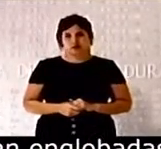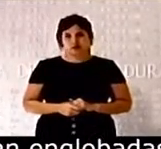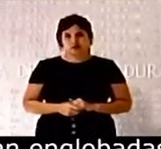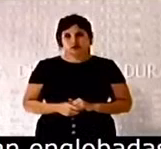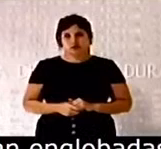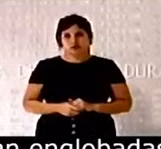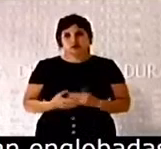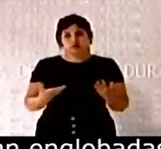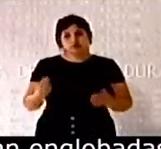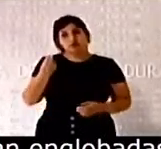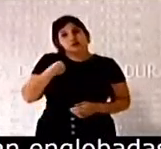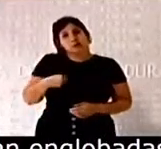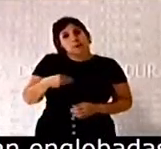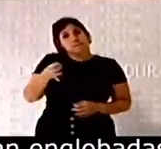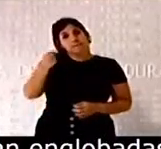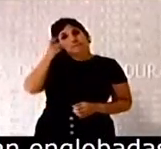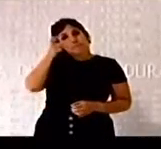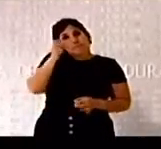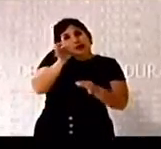Esas pedanías pueden viajar,